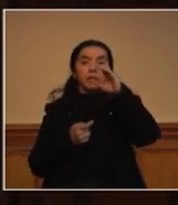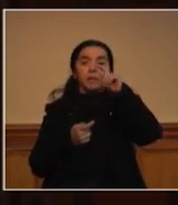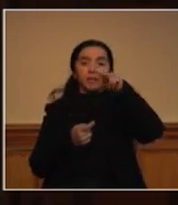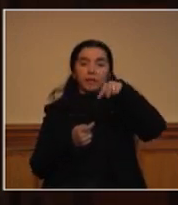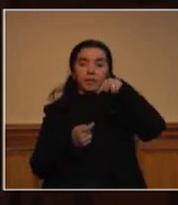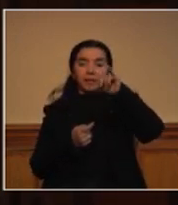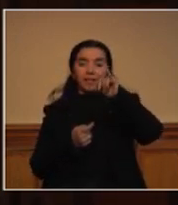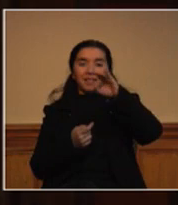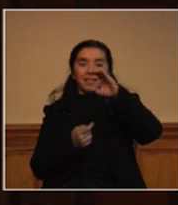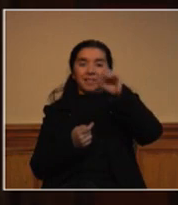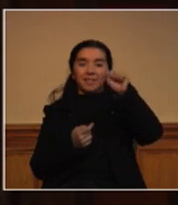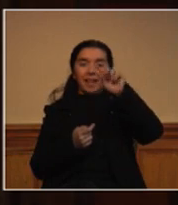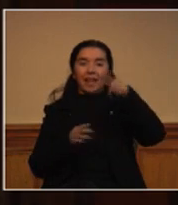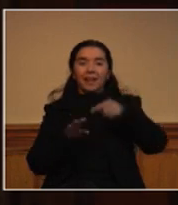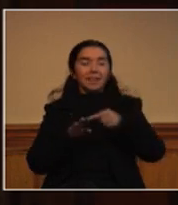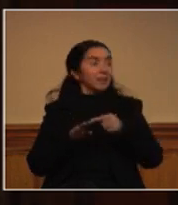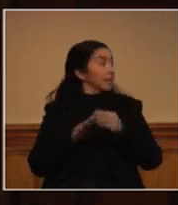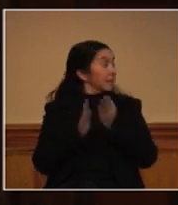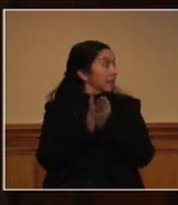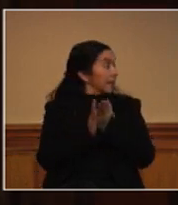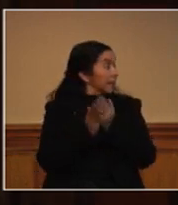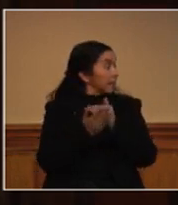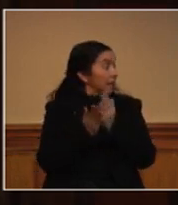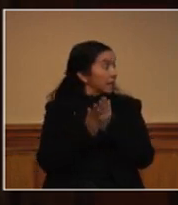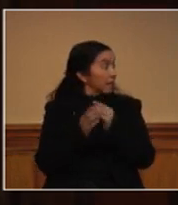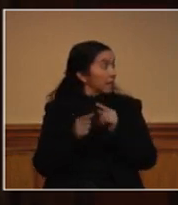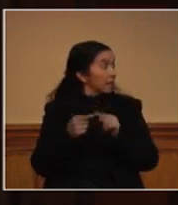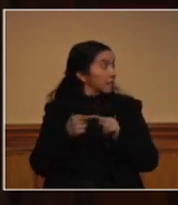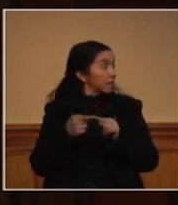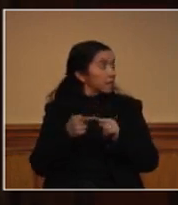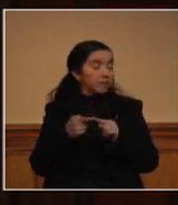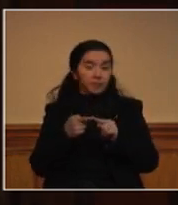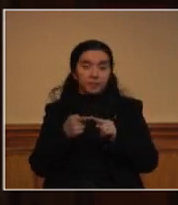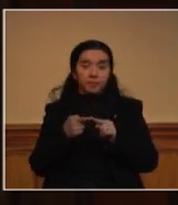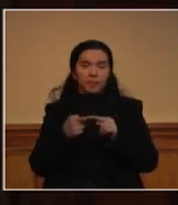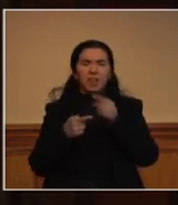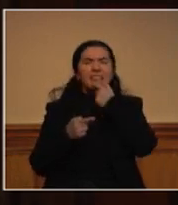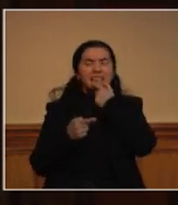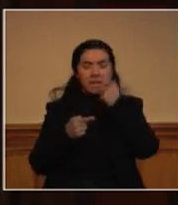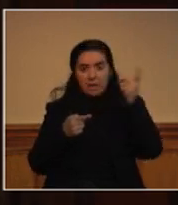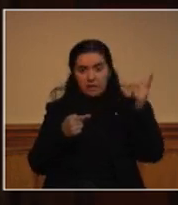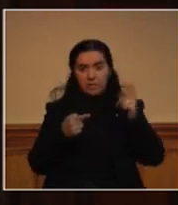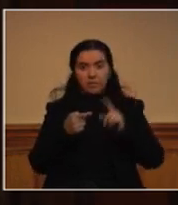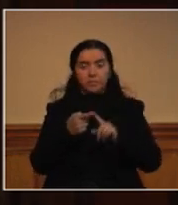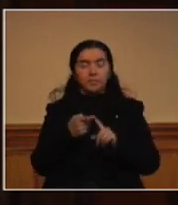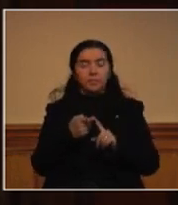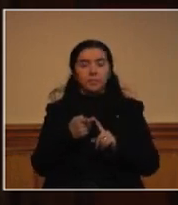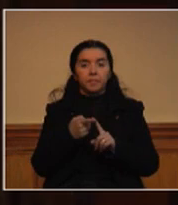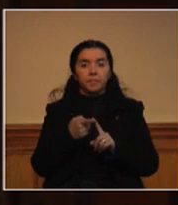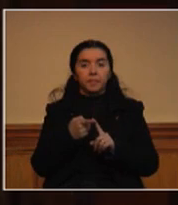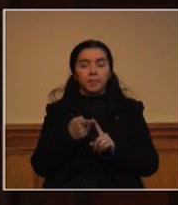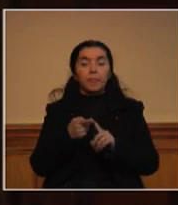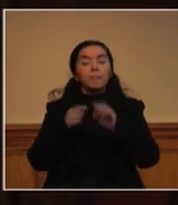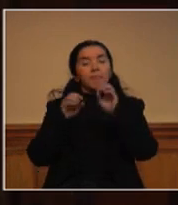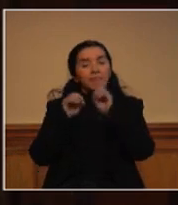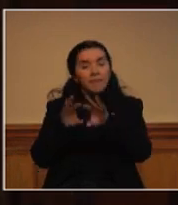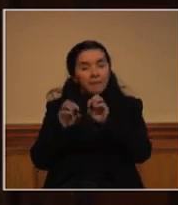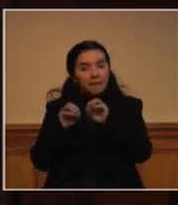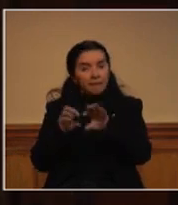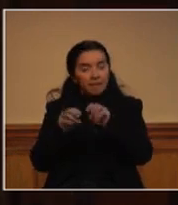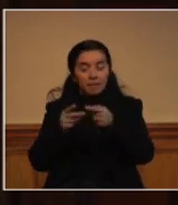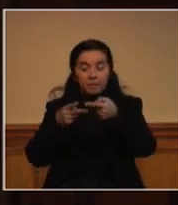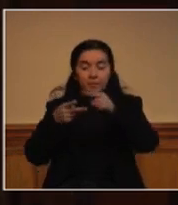inglés, según la profesora Musselwhite, sería teaching. Si no se podríamos decir técnicas de enseñanza.